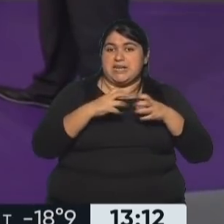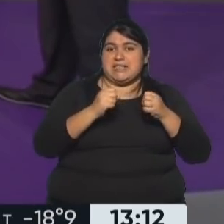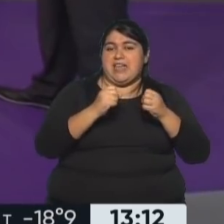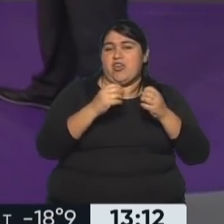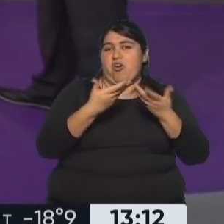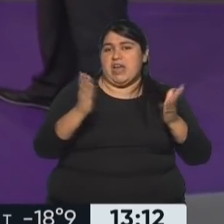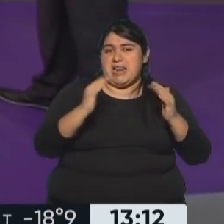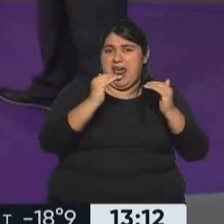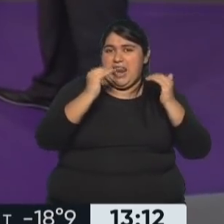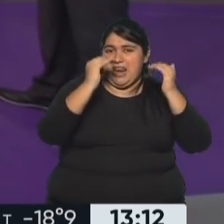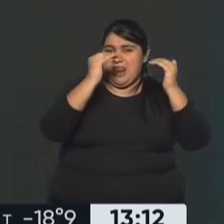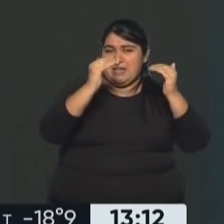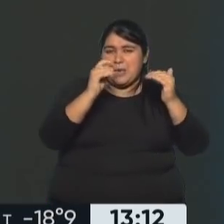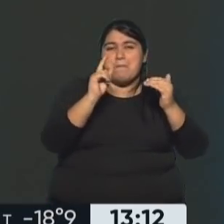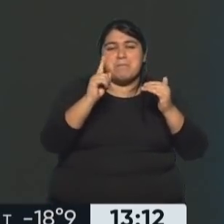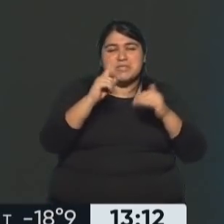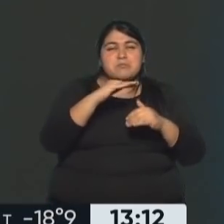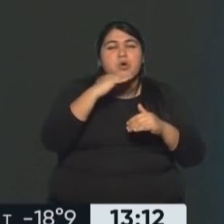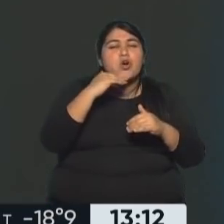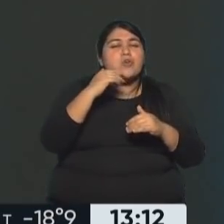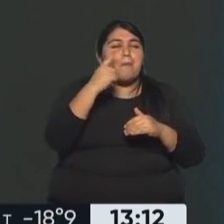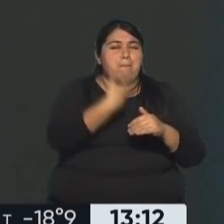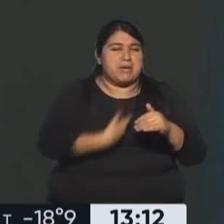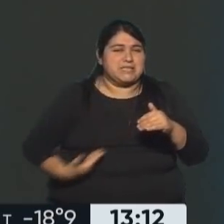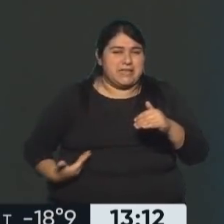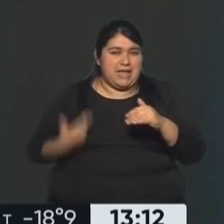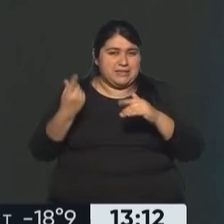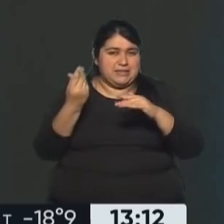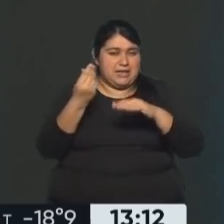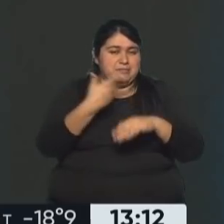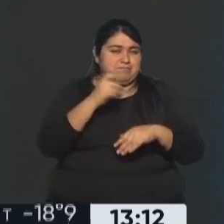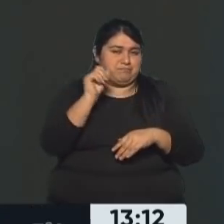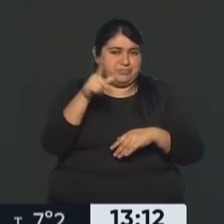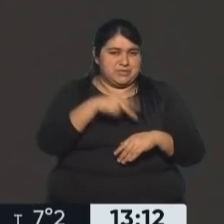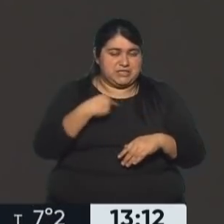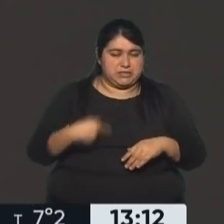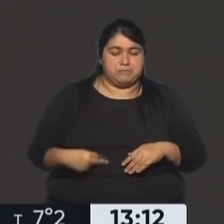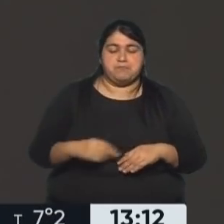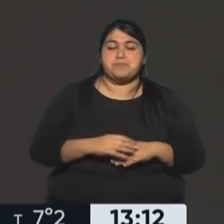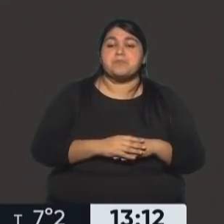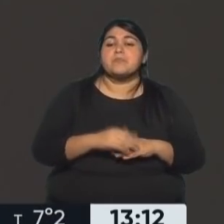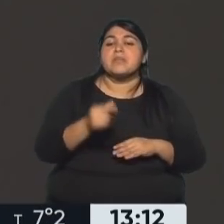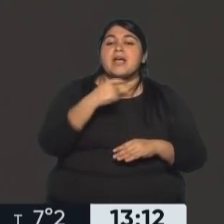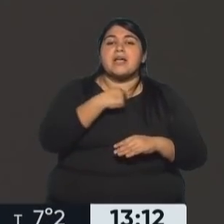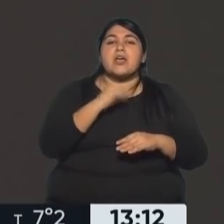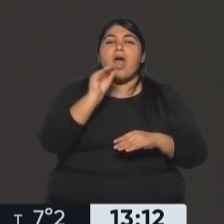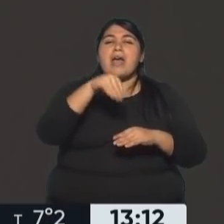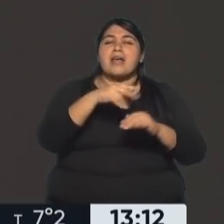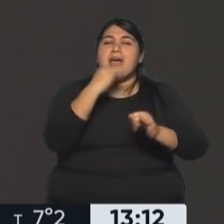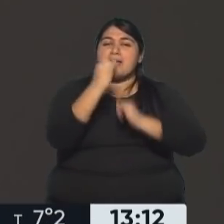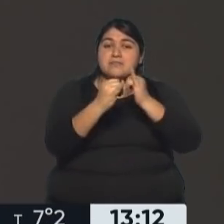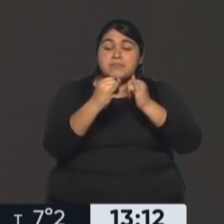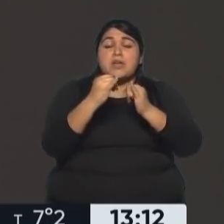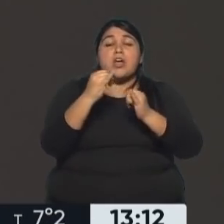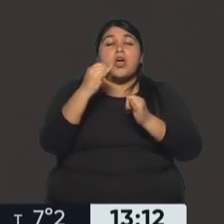este caso tenemos a Xi Jinping, que también, por supuesto, es el presidente de China. Agrego, Ayelén, un par de comentarios a esto. El Congreso Nacional del